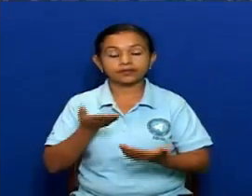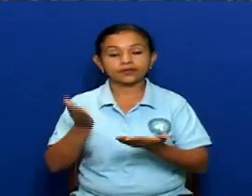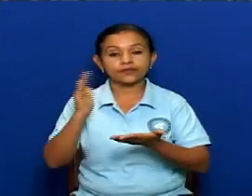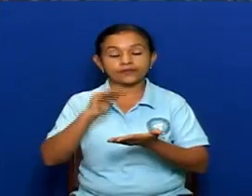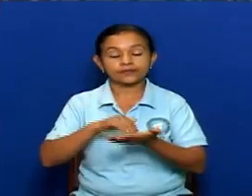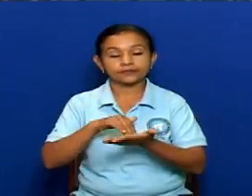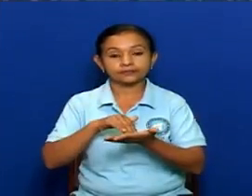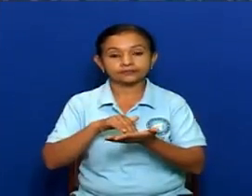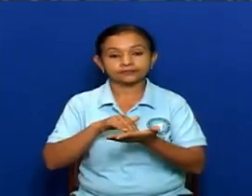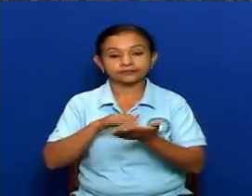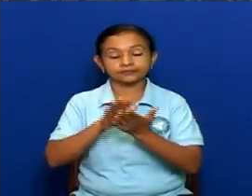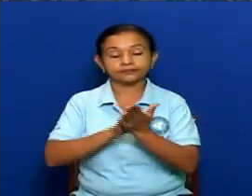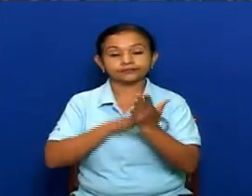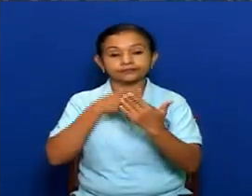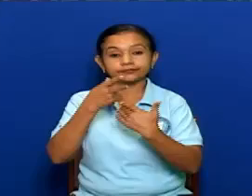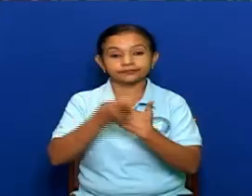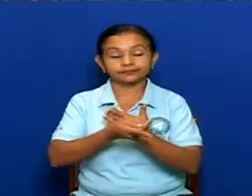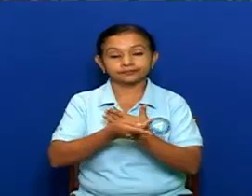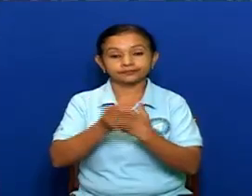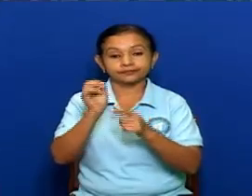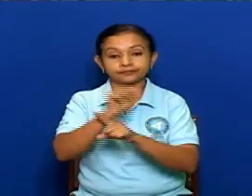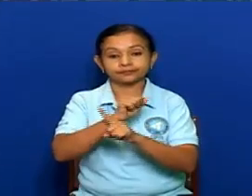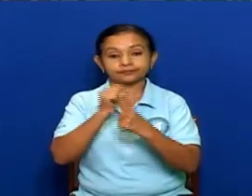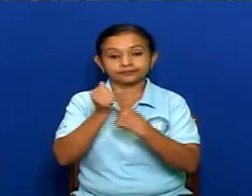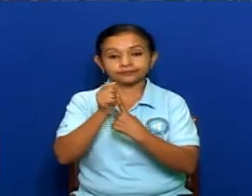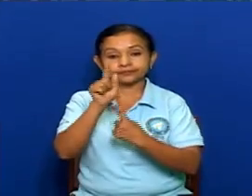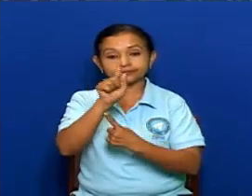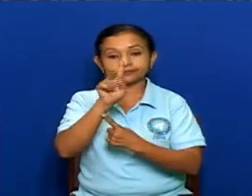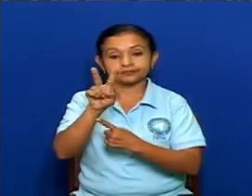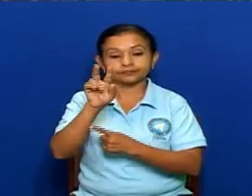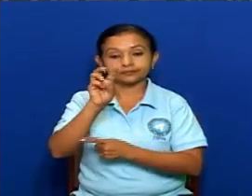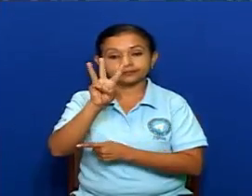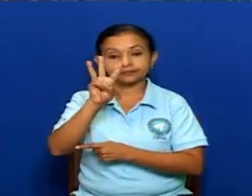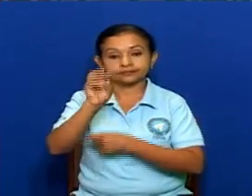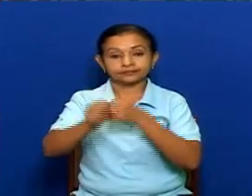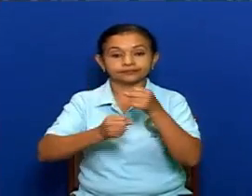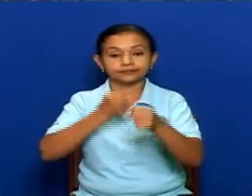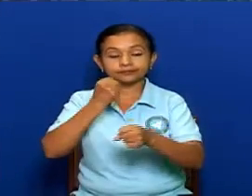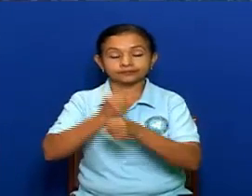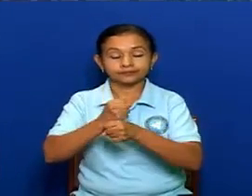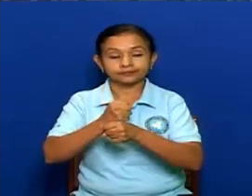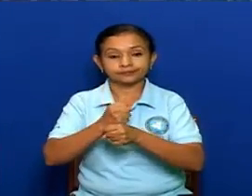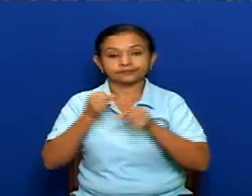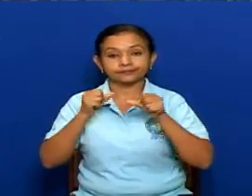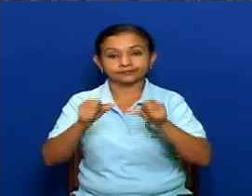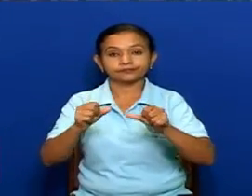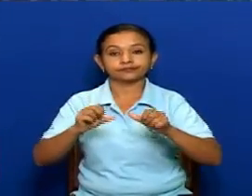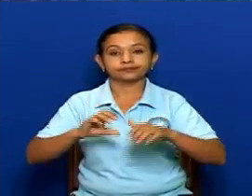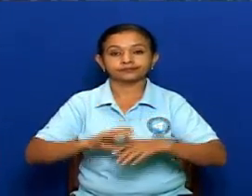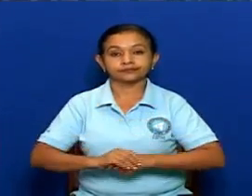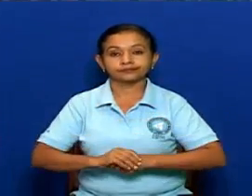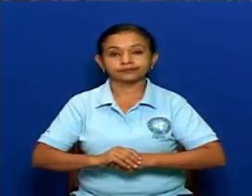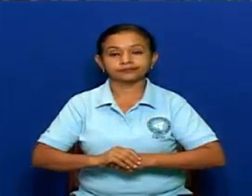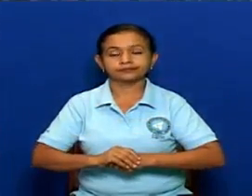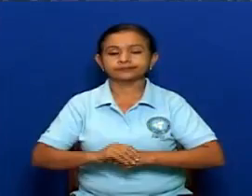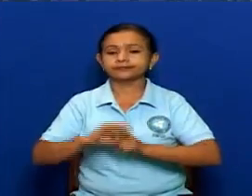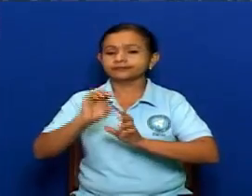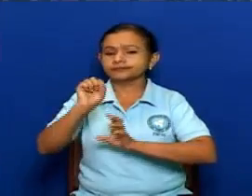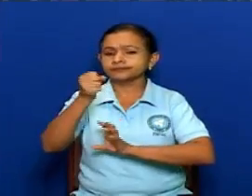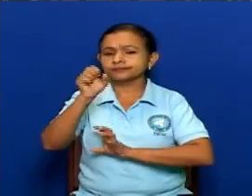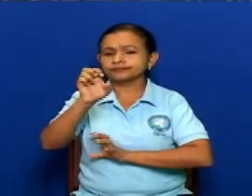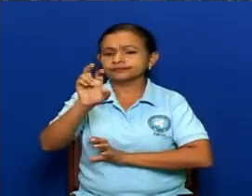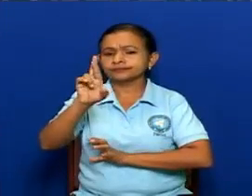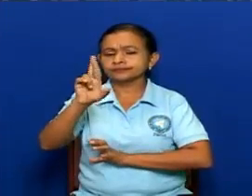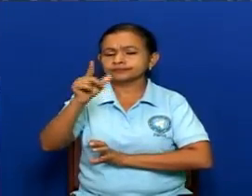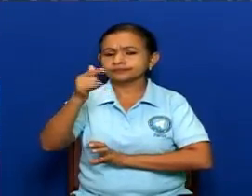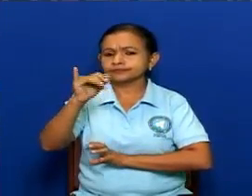Regresamos aquí en nuestro programa Asamblea Nacional 30 años legislando para vos. Don Sergio,